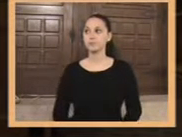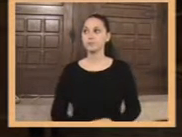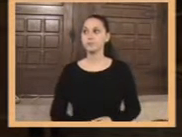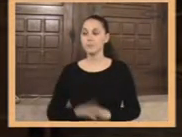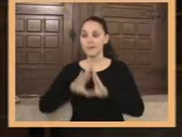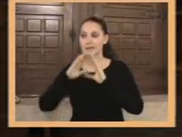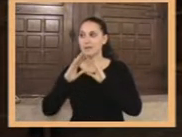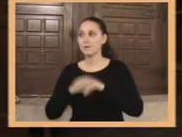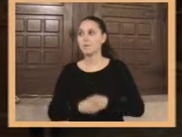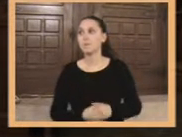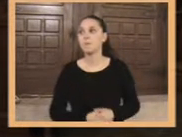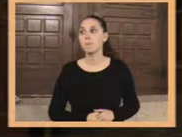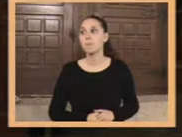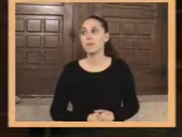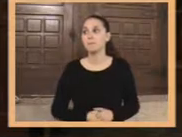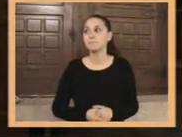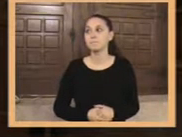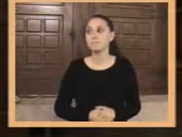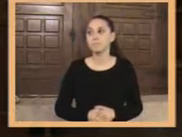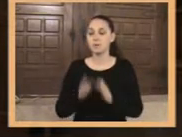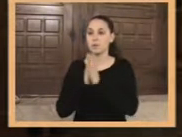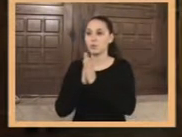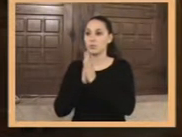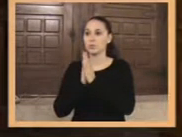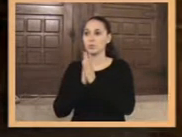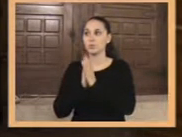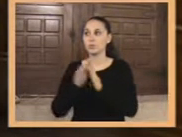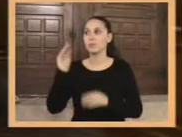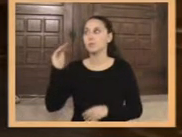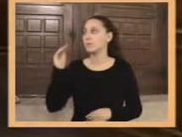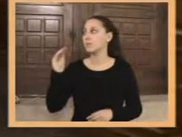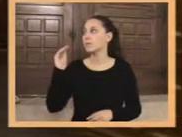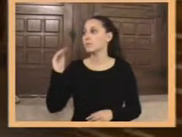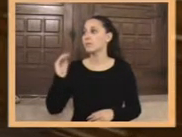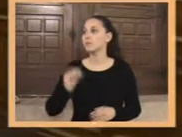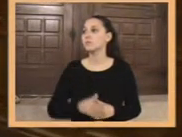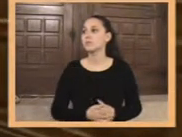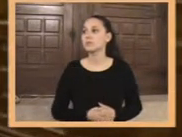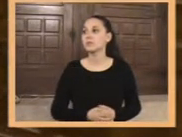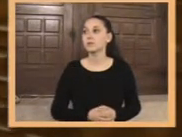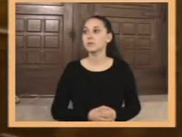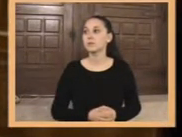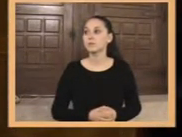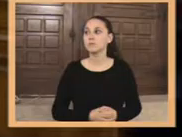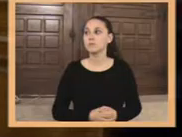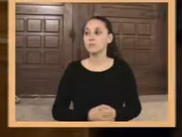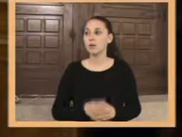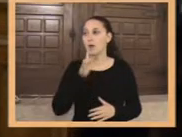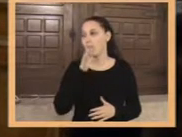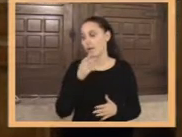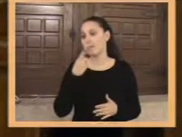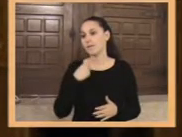de la alcaldía, no me han dicho nada, he pasado mociones y ruegos y preguntas. Ahora sí que en ruegos y preguntas me dice lo de los decretos y ya